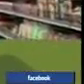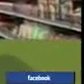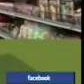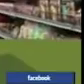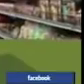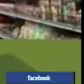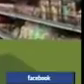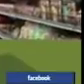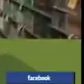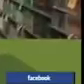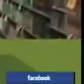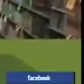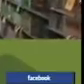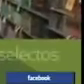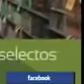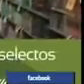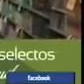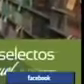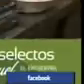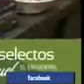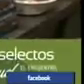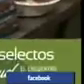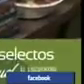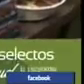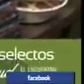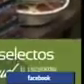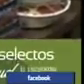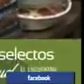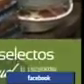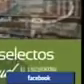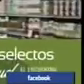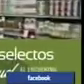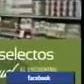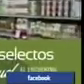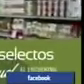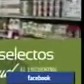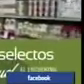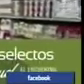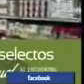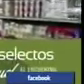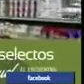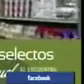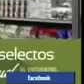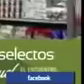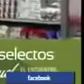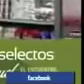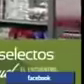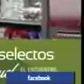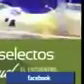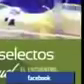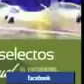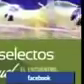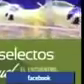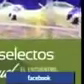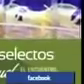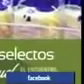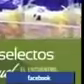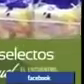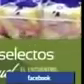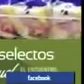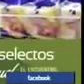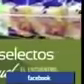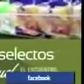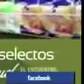para ti y los tuyos. Acompáñenme a conocer todo lo que puedes encontrar en tu nuevo super. Aquí